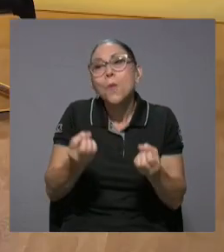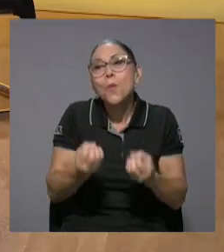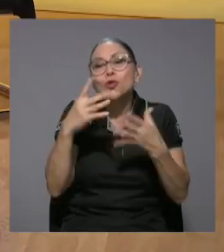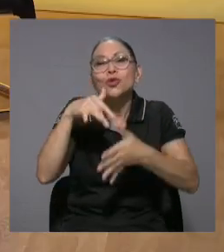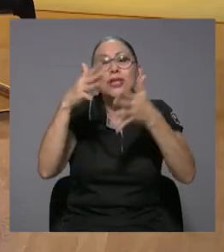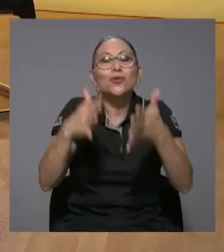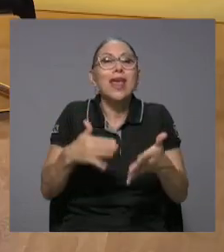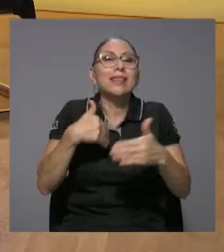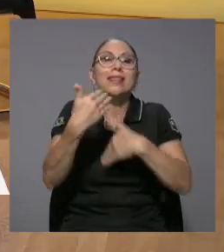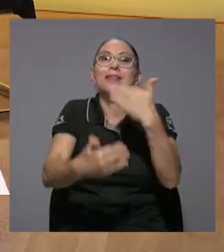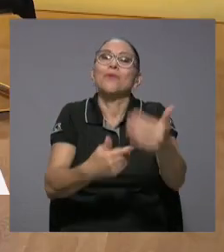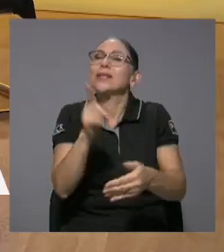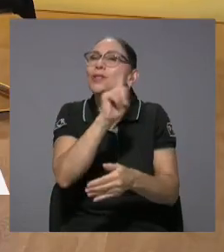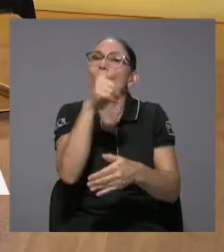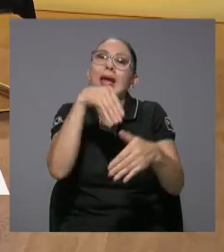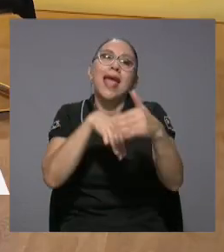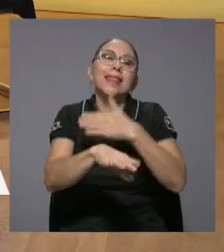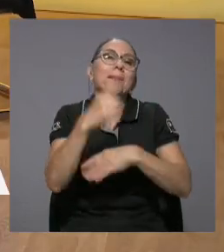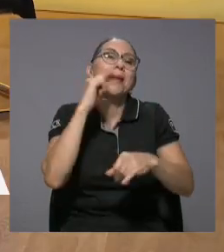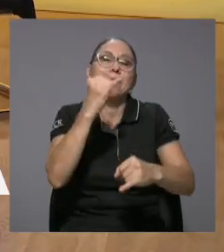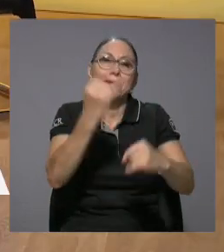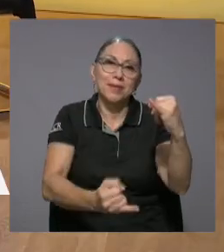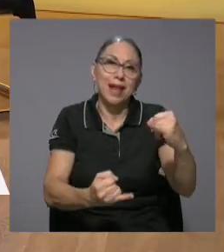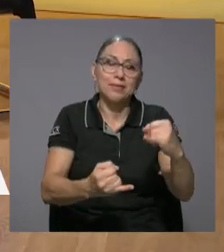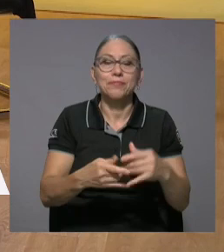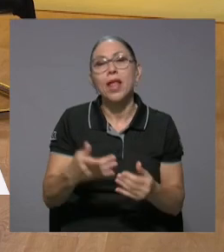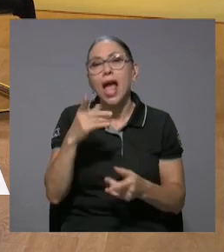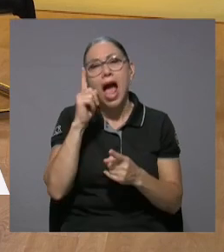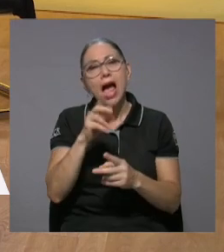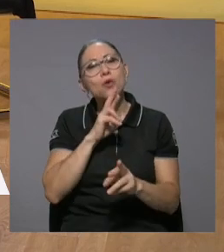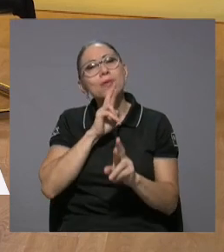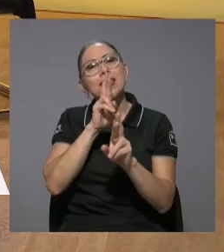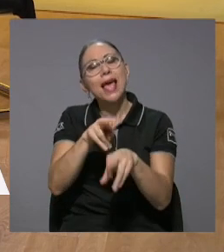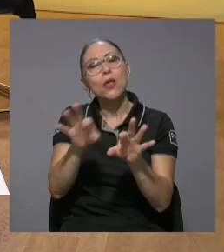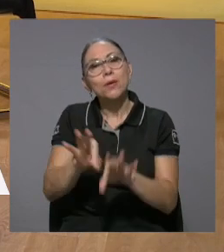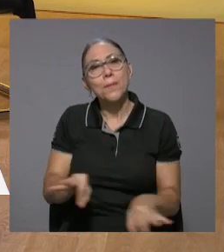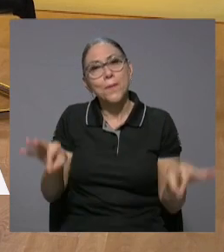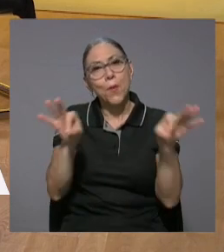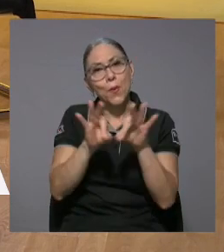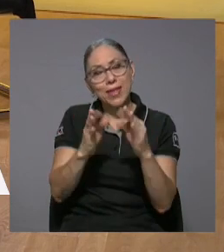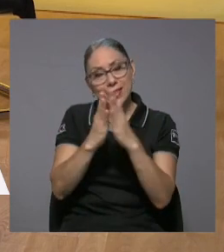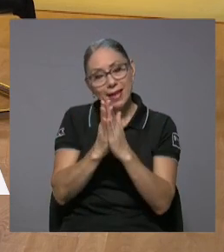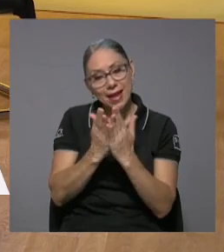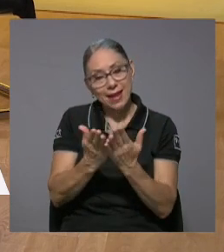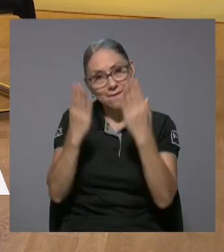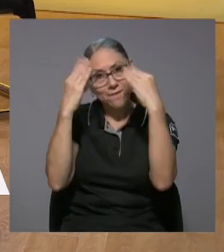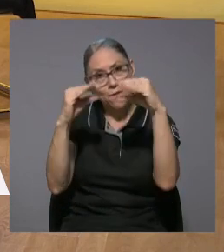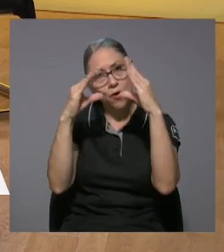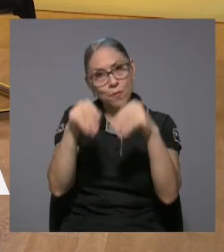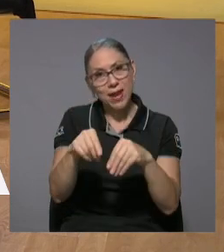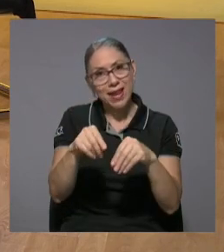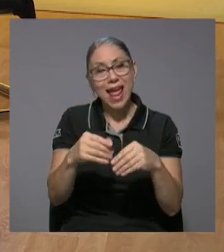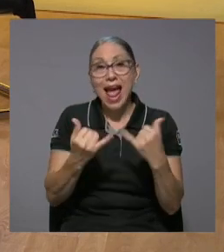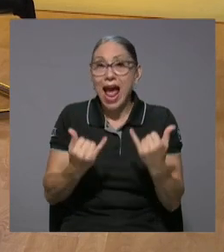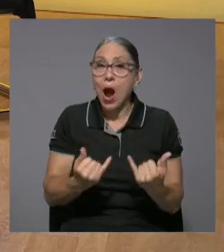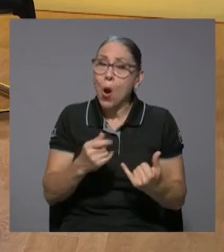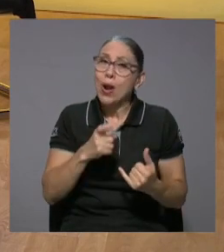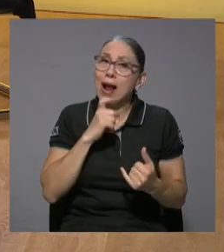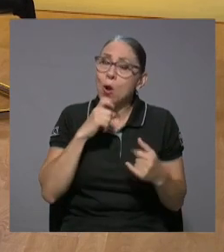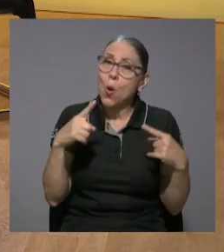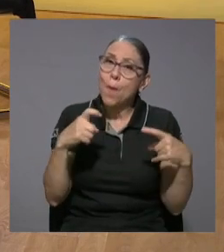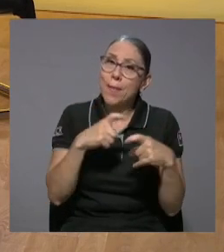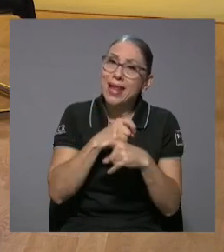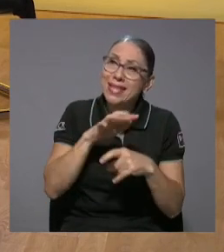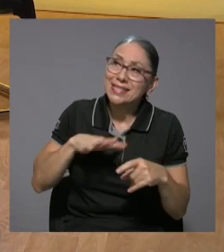Un indicador bastante importante que el informe documenta en este sentido de cómo se ha complejizado el tipo de población